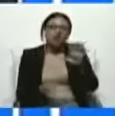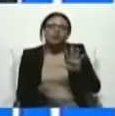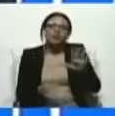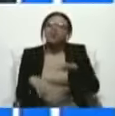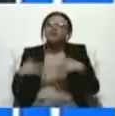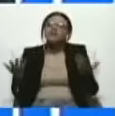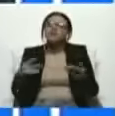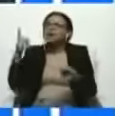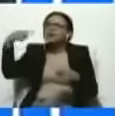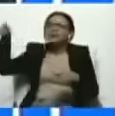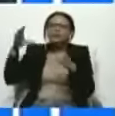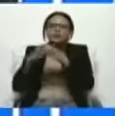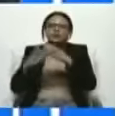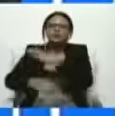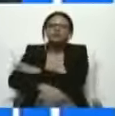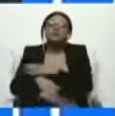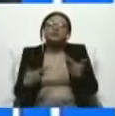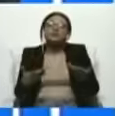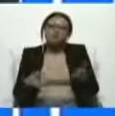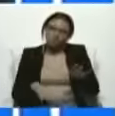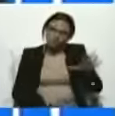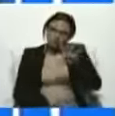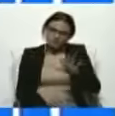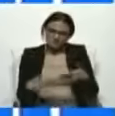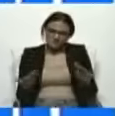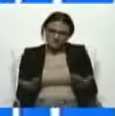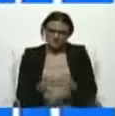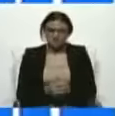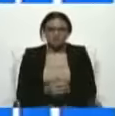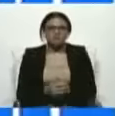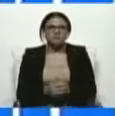estaban ellos y ellas?